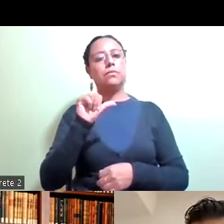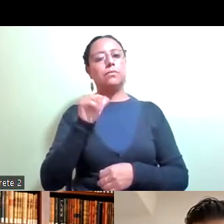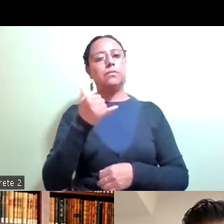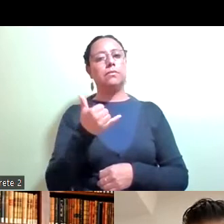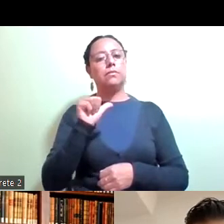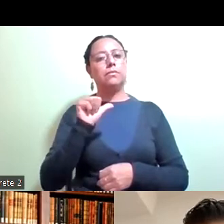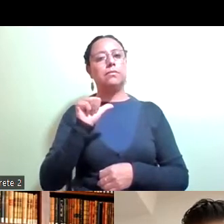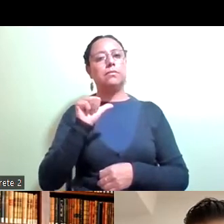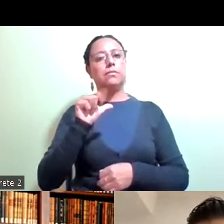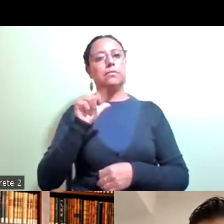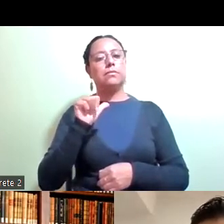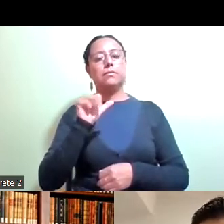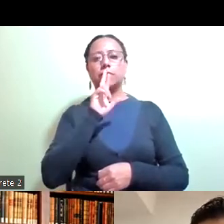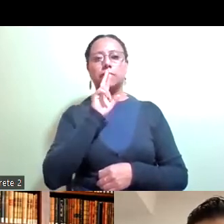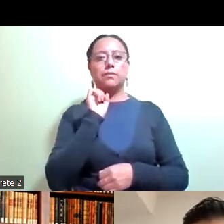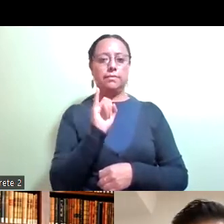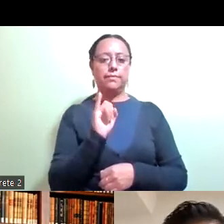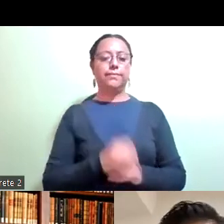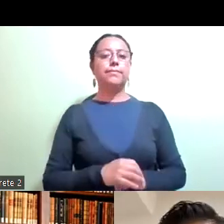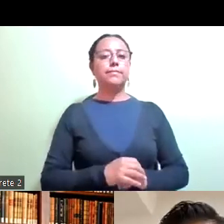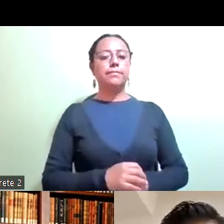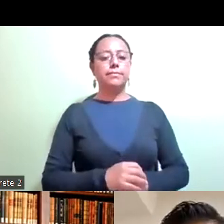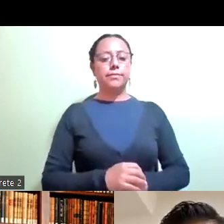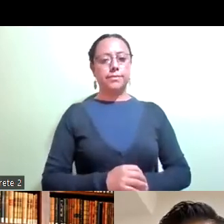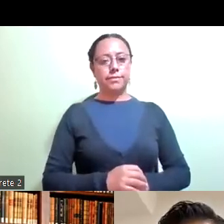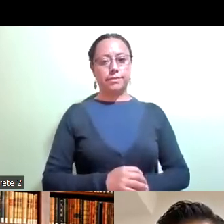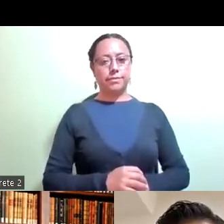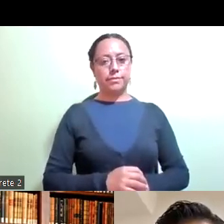Ayala Zúñiga, a favor del dictamen.